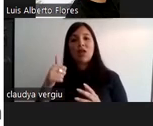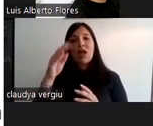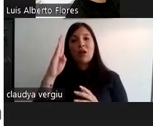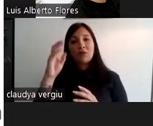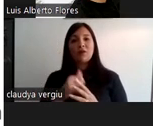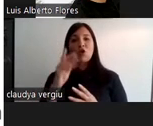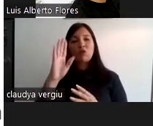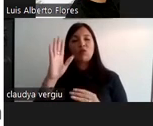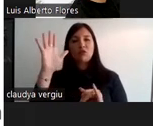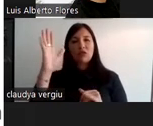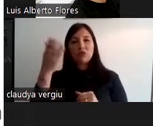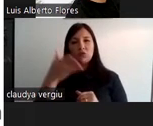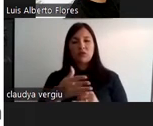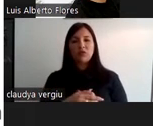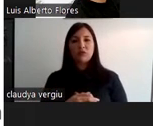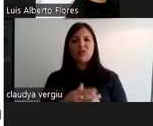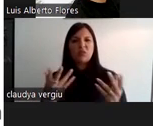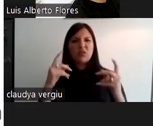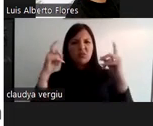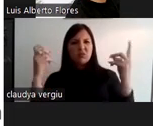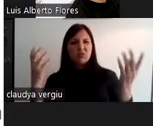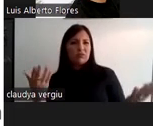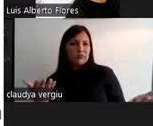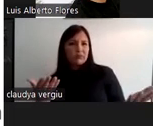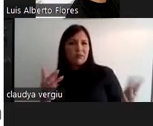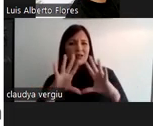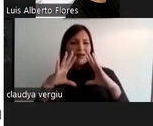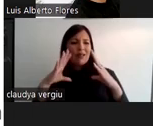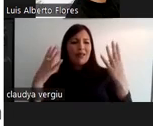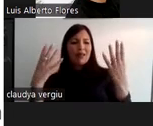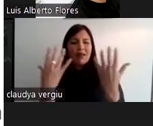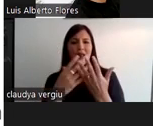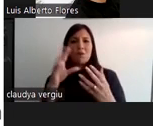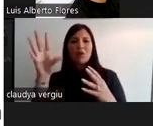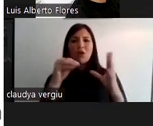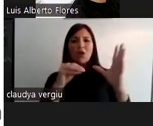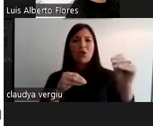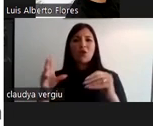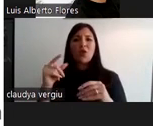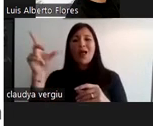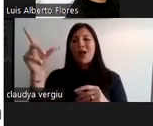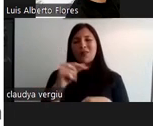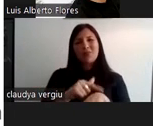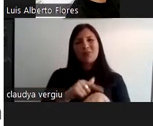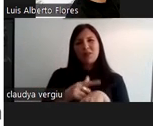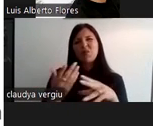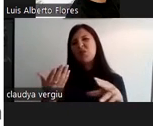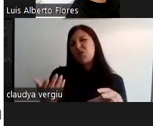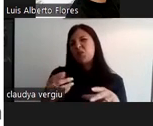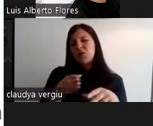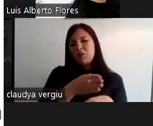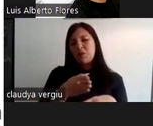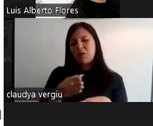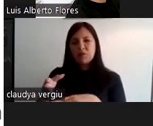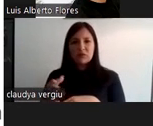por ciento ahora pero nos podríamos preguntar Iván pero ese es a nivel general Pero entre los que quieren viajar a corto plazo cómo está esa predisposición